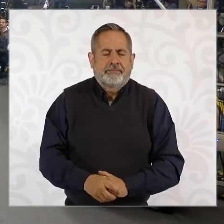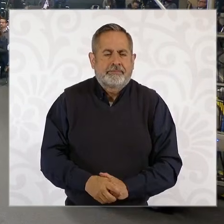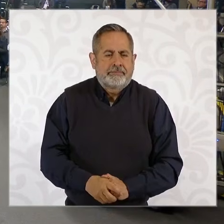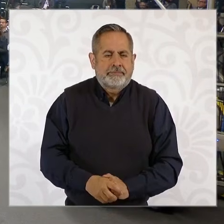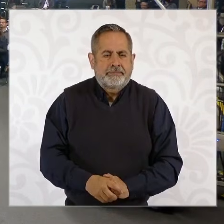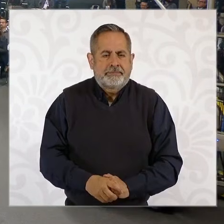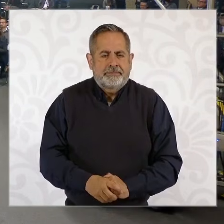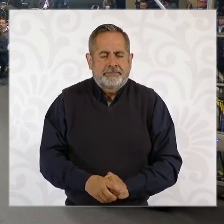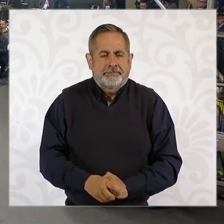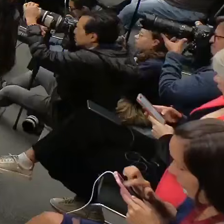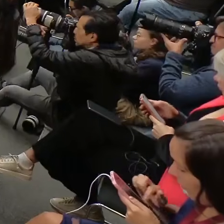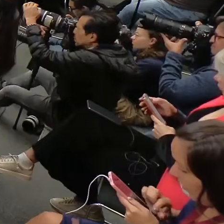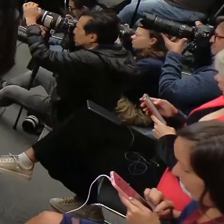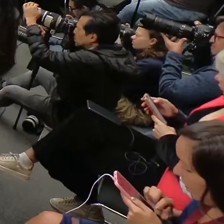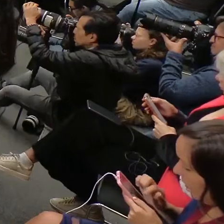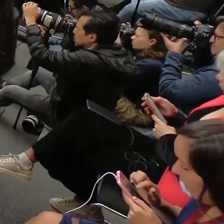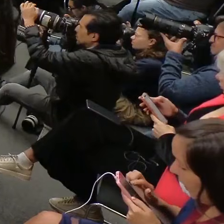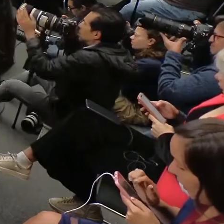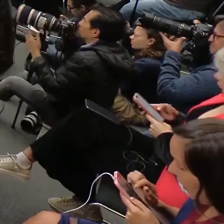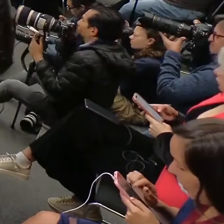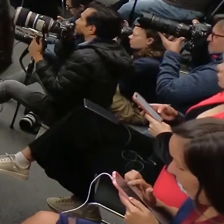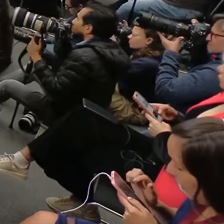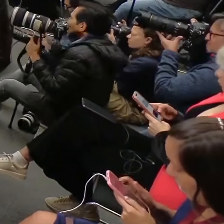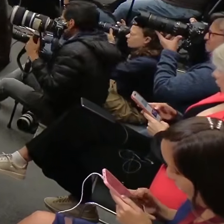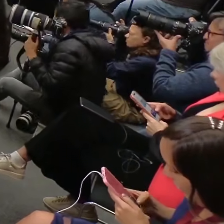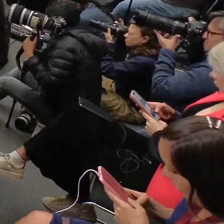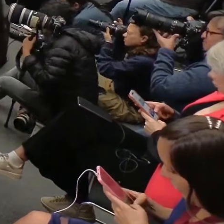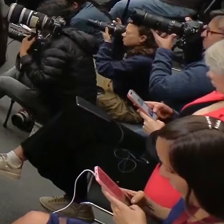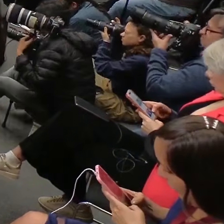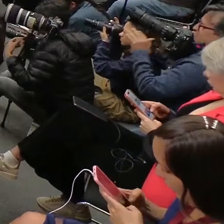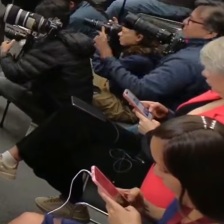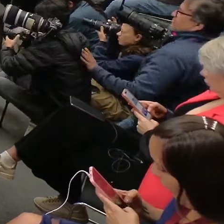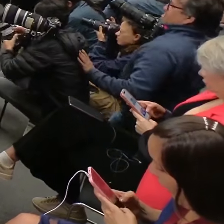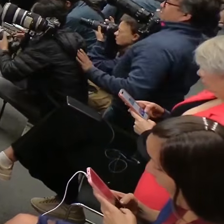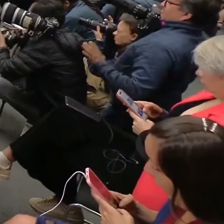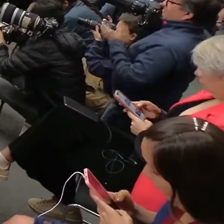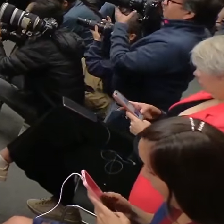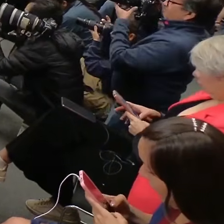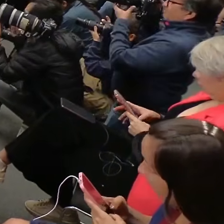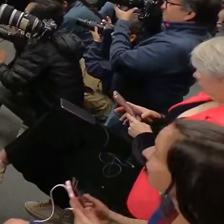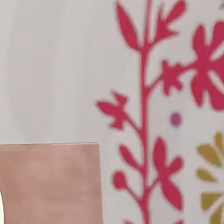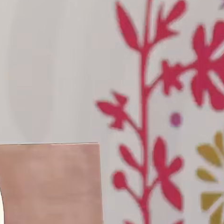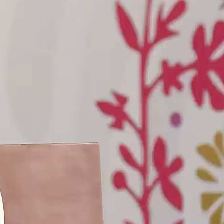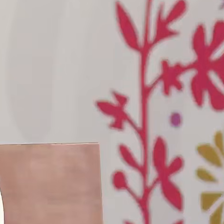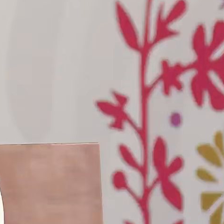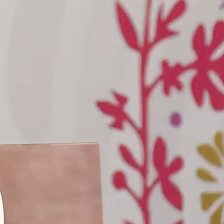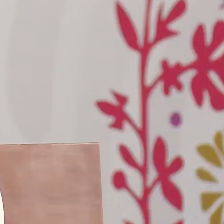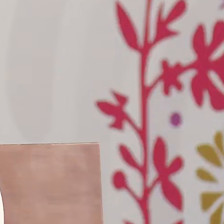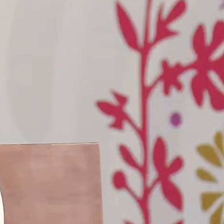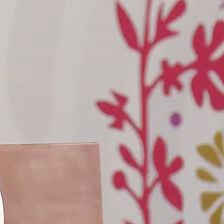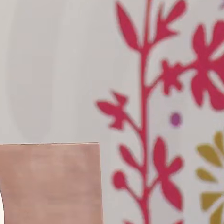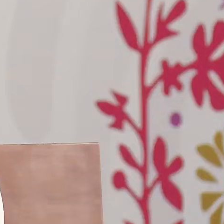Con su permiso, Presidenta. Sí, efectivamente, el fin de semana tuvimos la noticia que Magni Charters